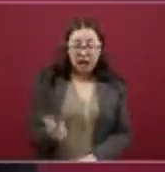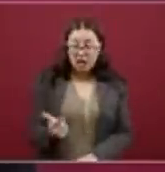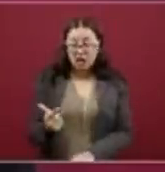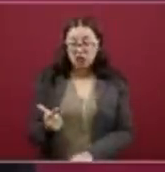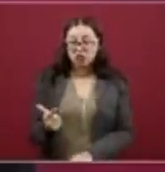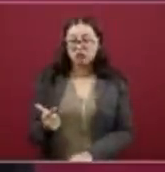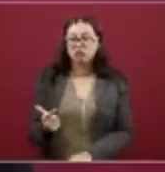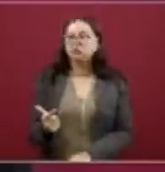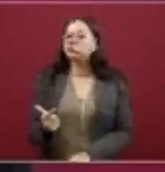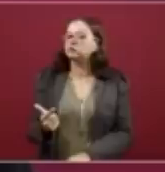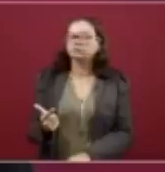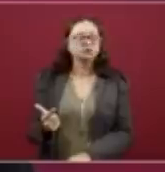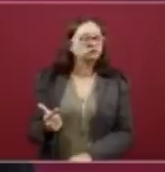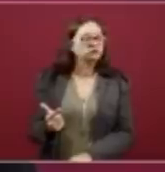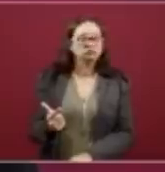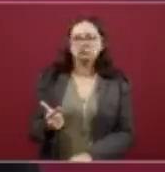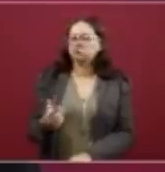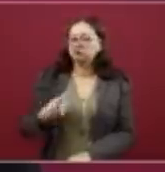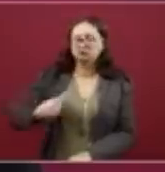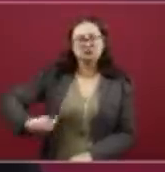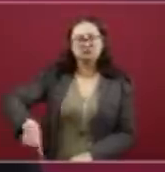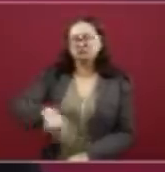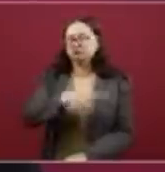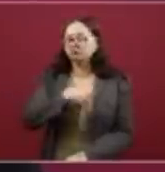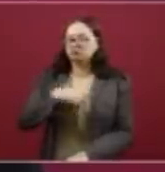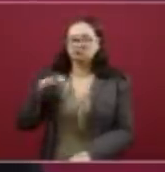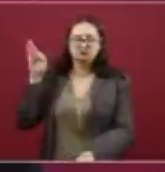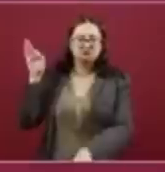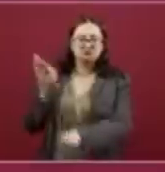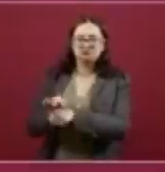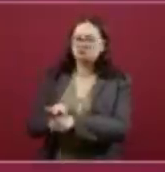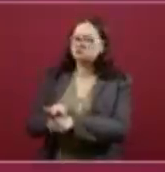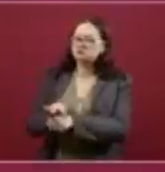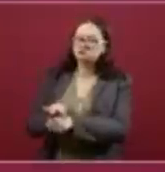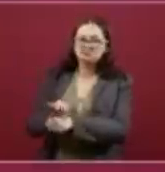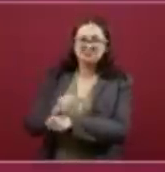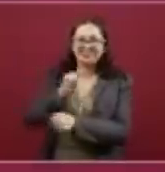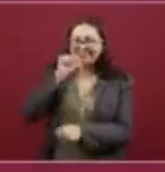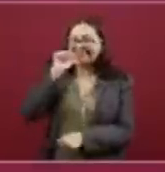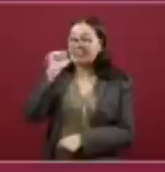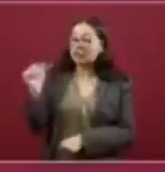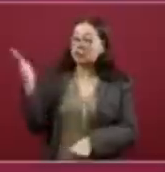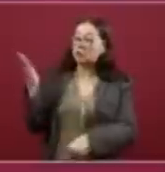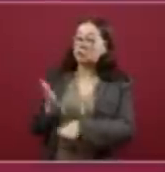delito, no va a contar con impunidad.